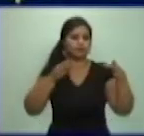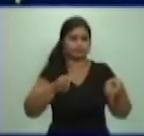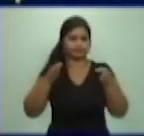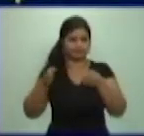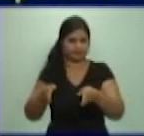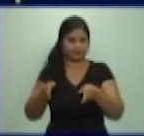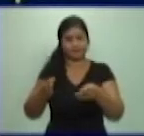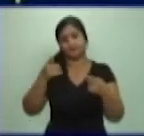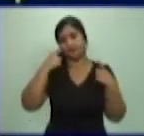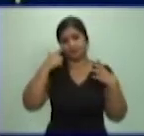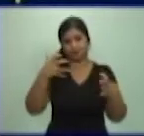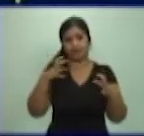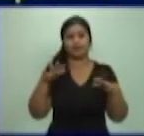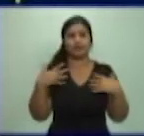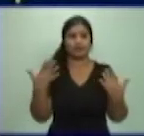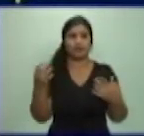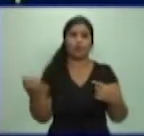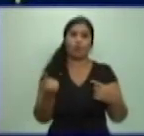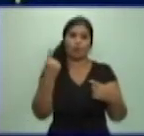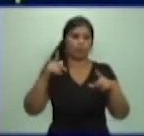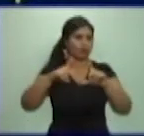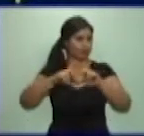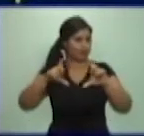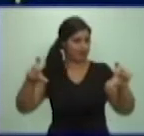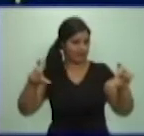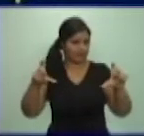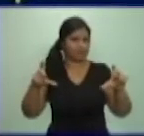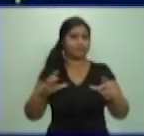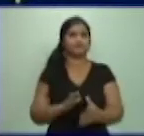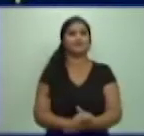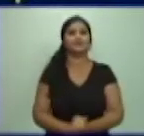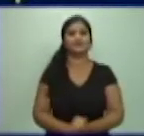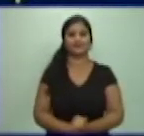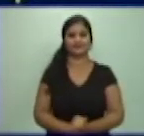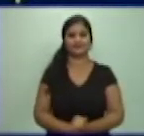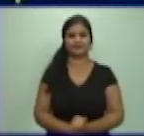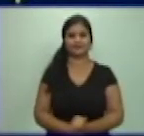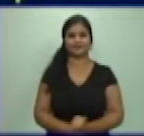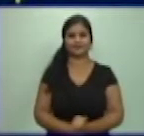quede claro que es un solo texto, es decir, es un párrafo.